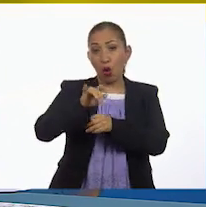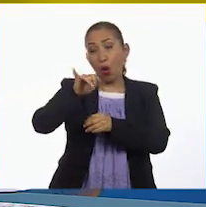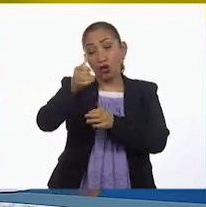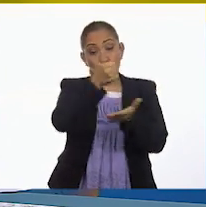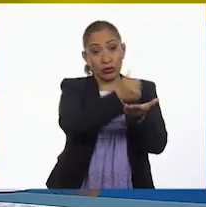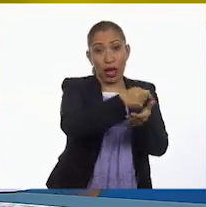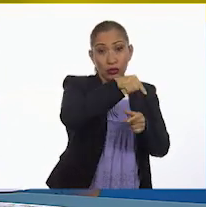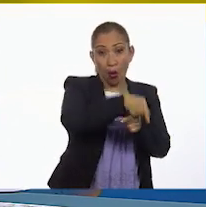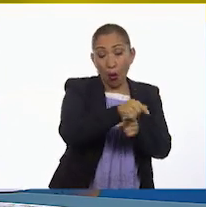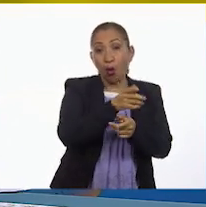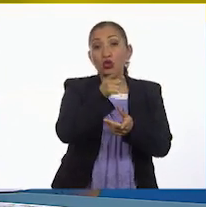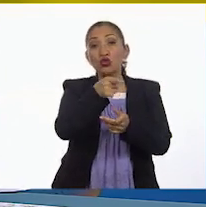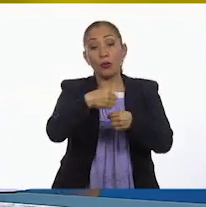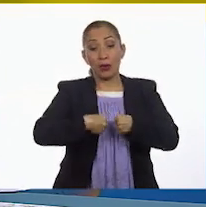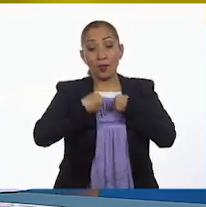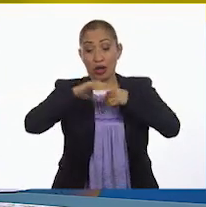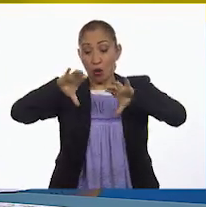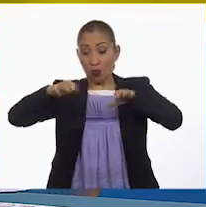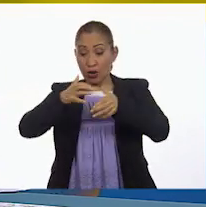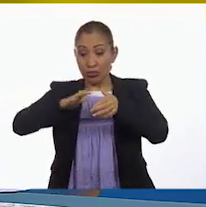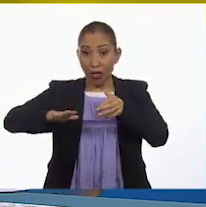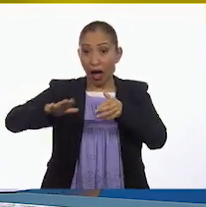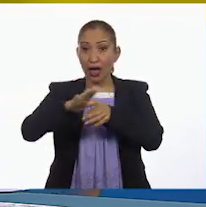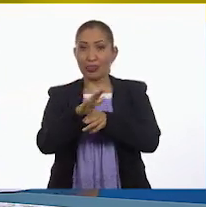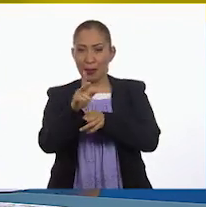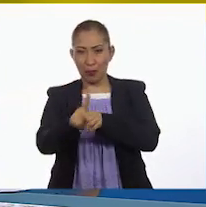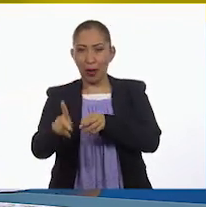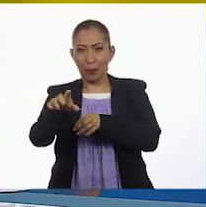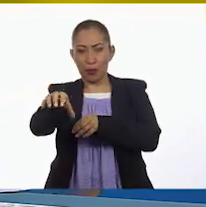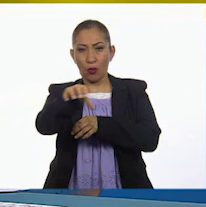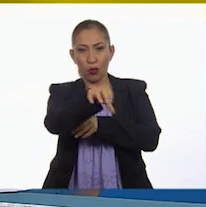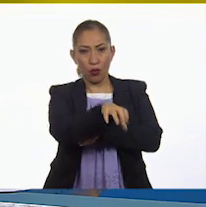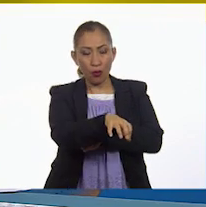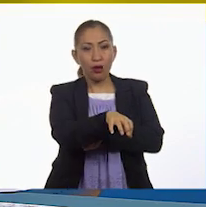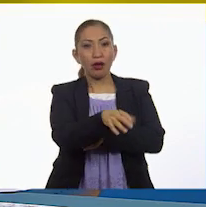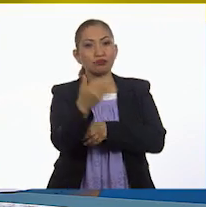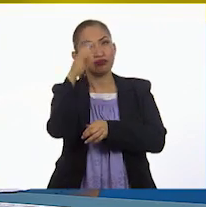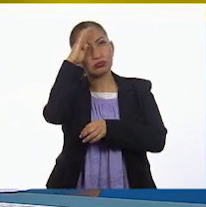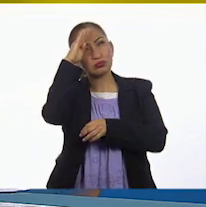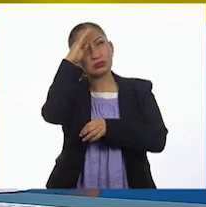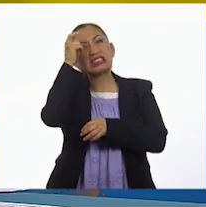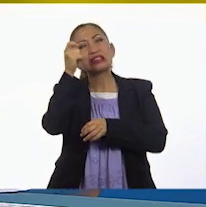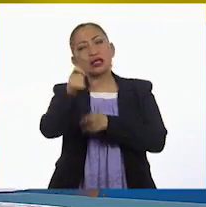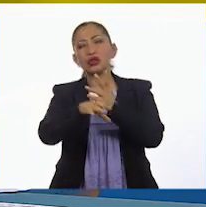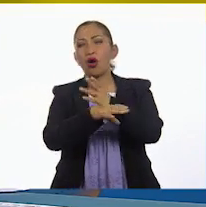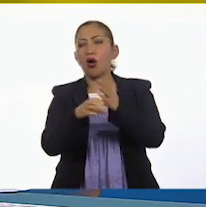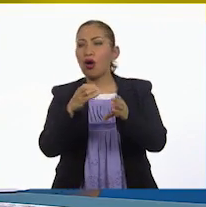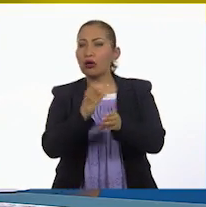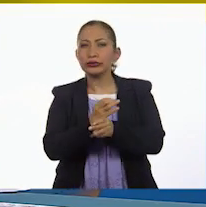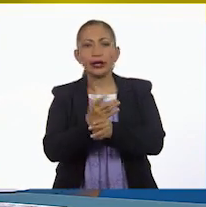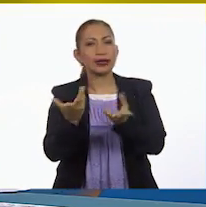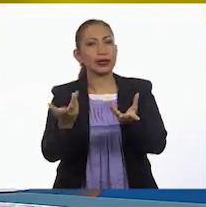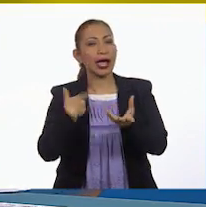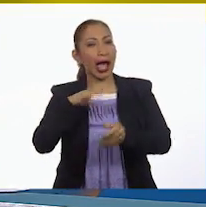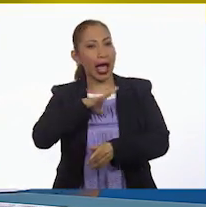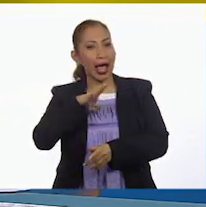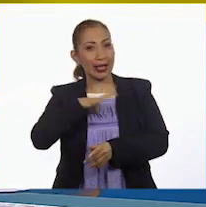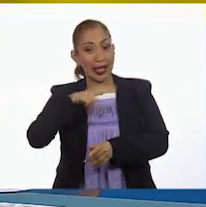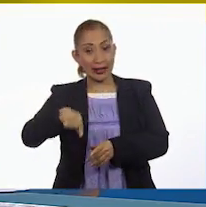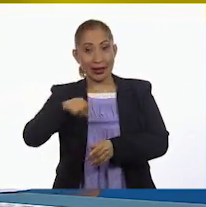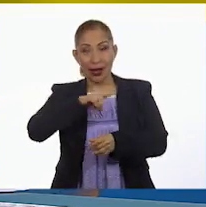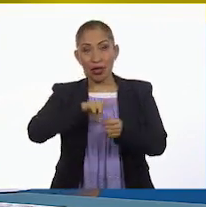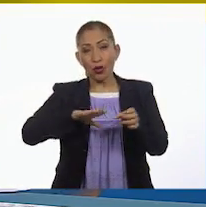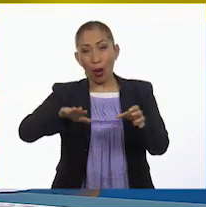una ciudad o si vives en una comunidad rural, te va a hacer pensar en todos esos elementos que hay presentes en la